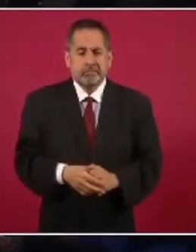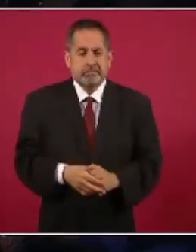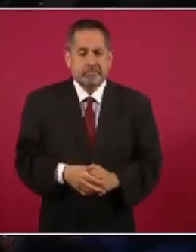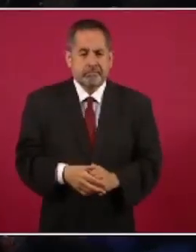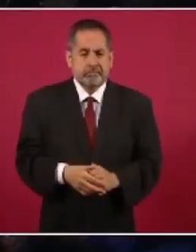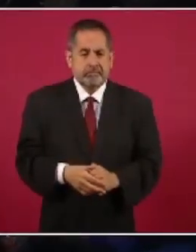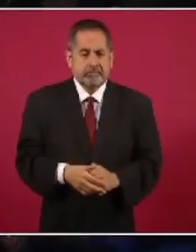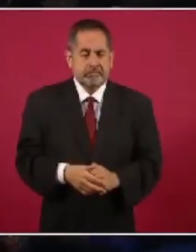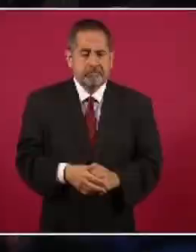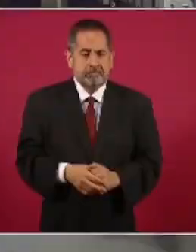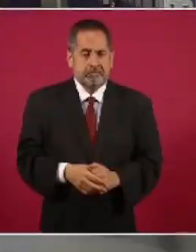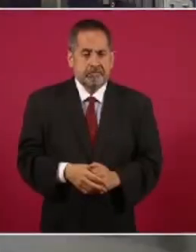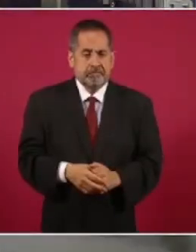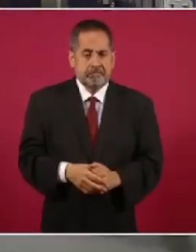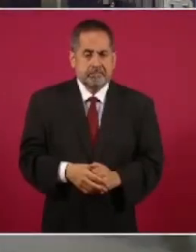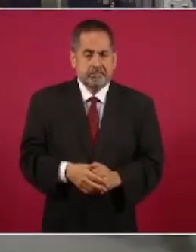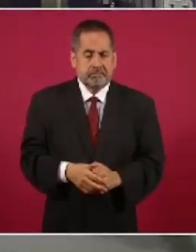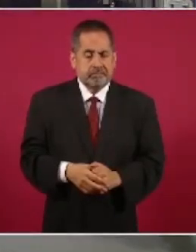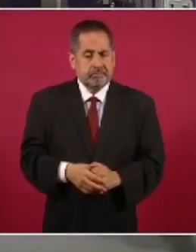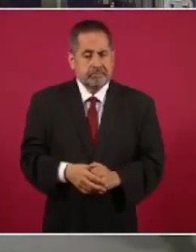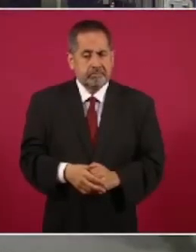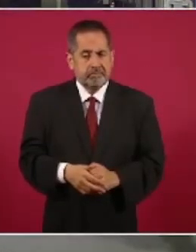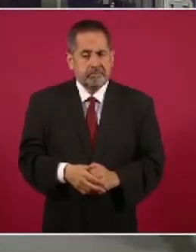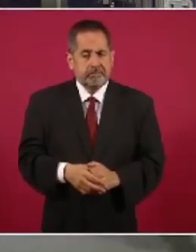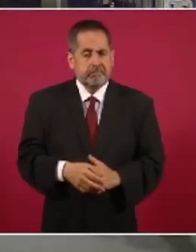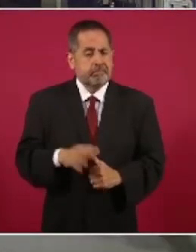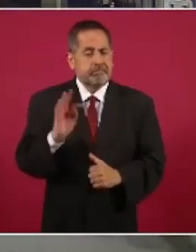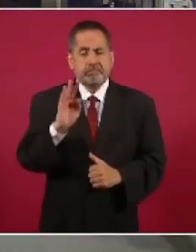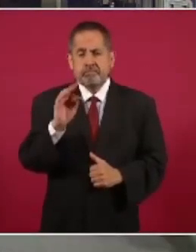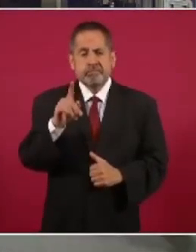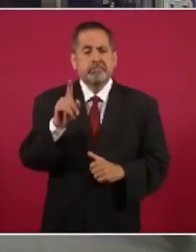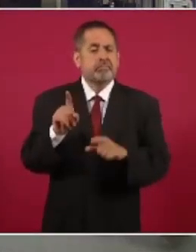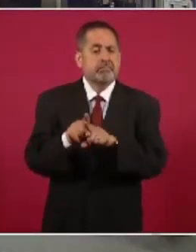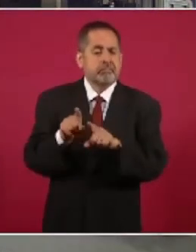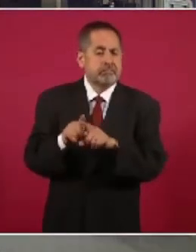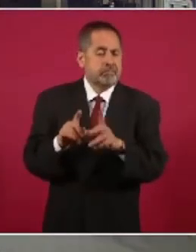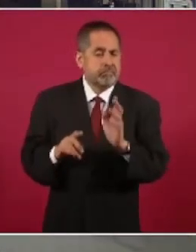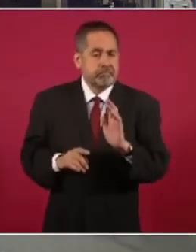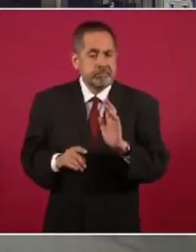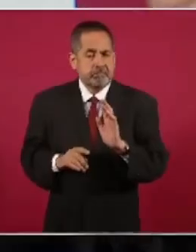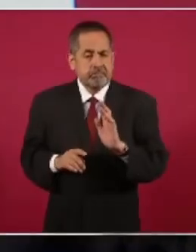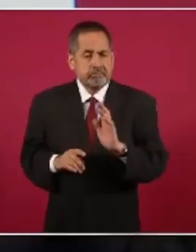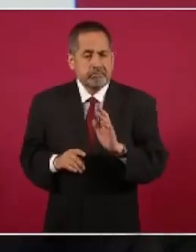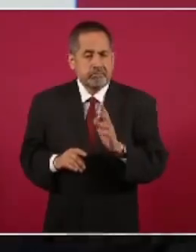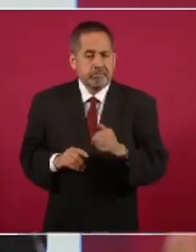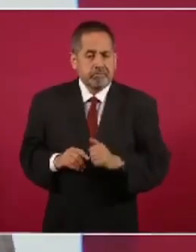Si no lo hicieron bien, si